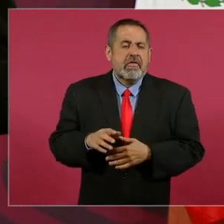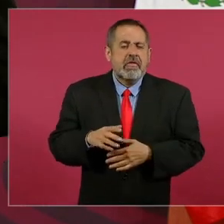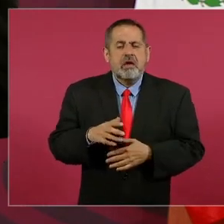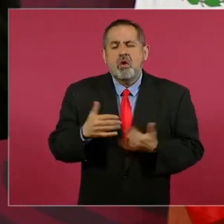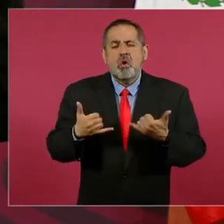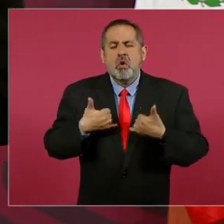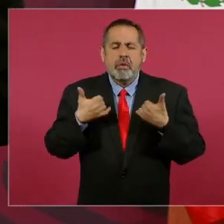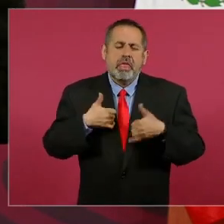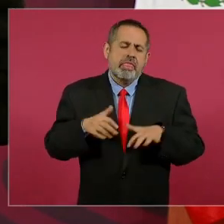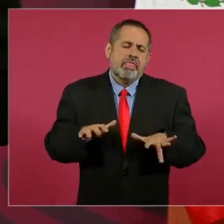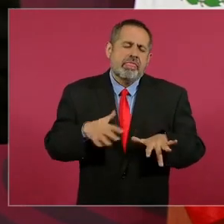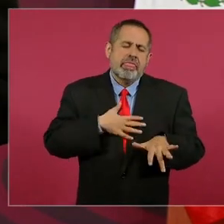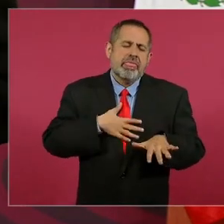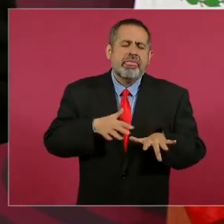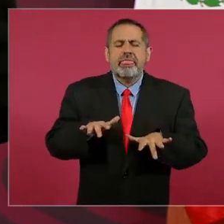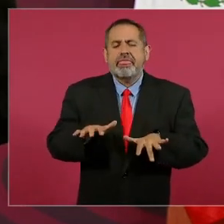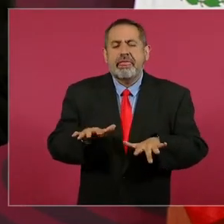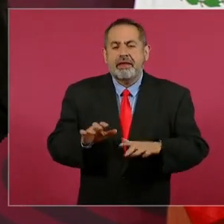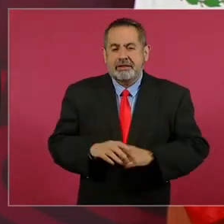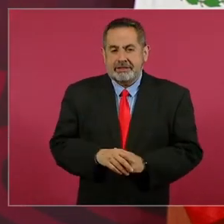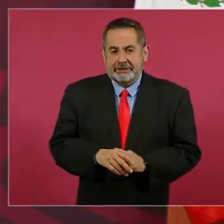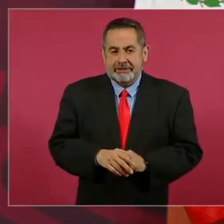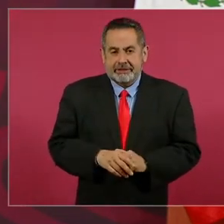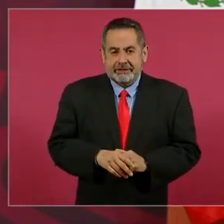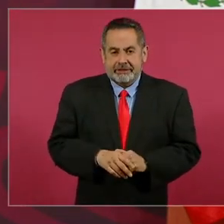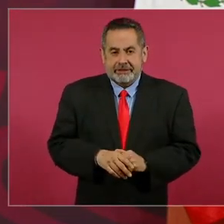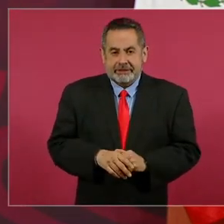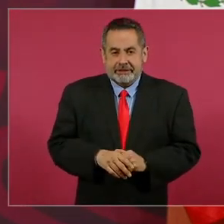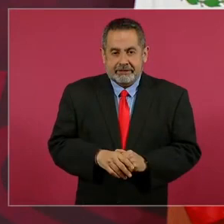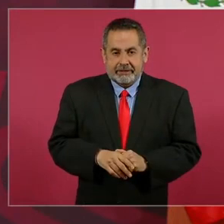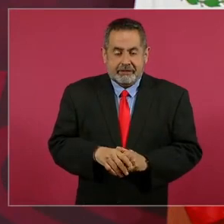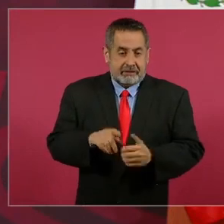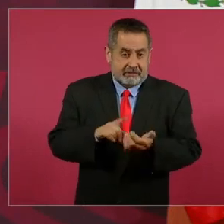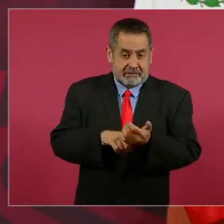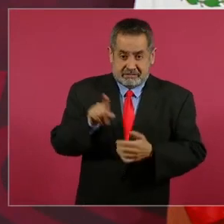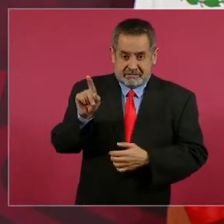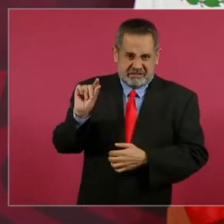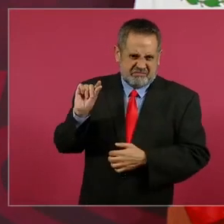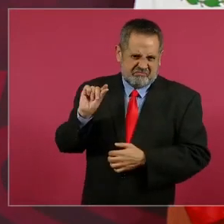¿No? Son provocaciones. No, no, no, no, no, no. Esto es profesional.